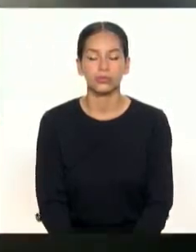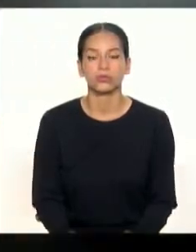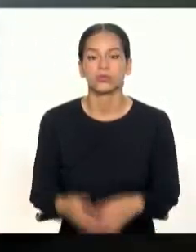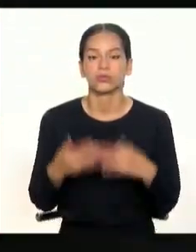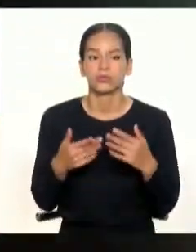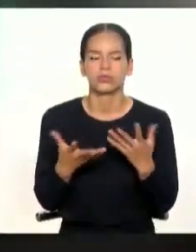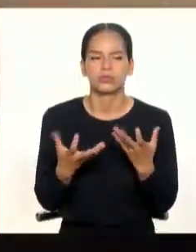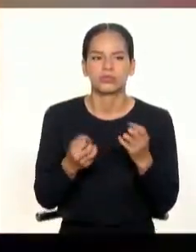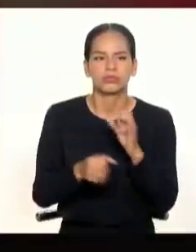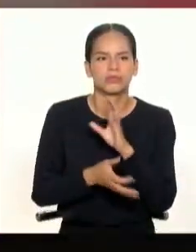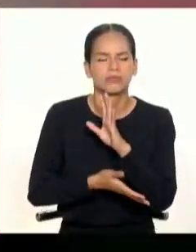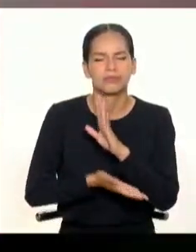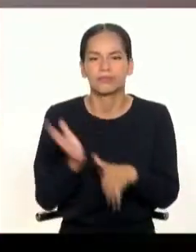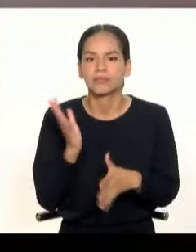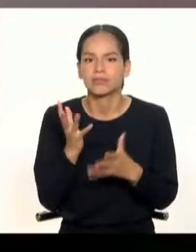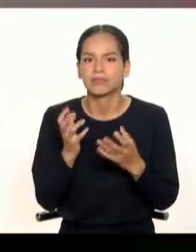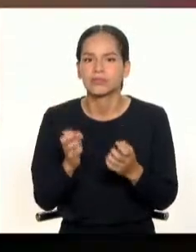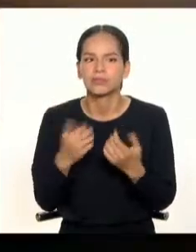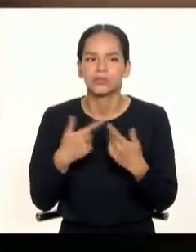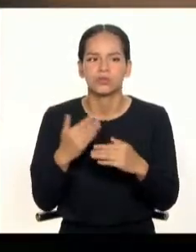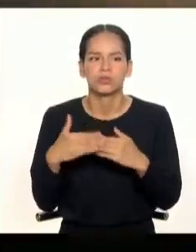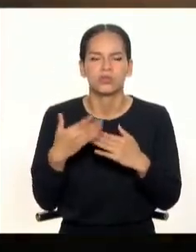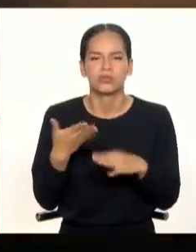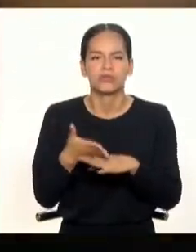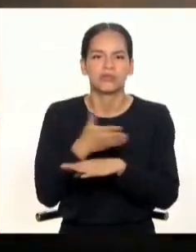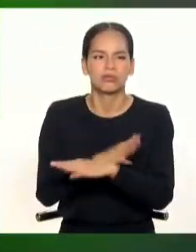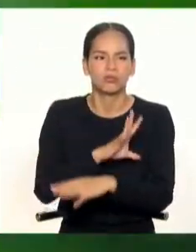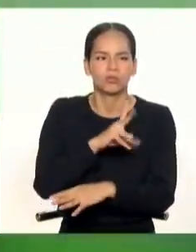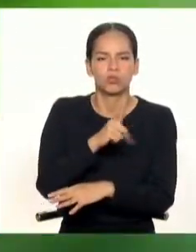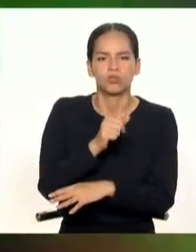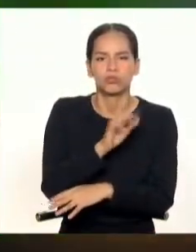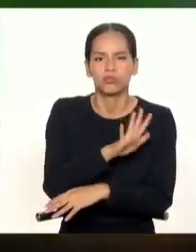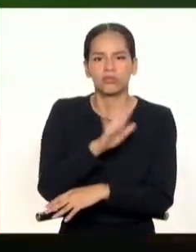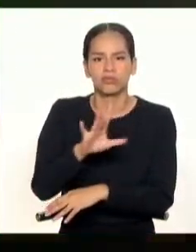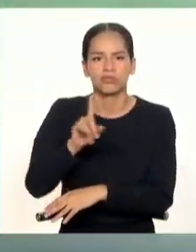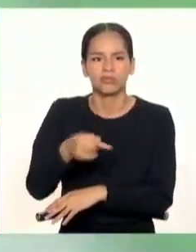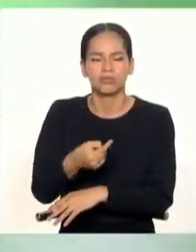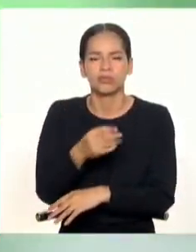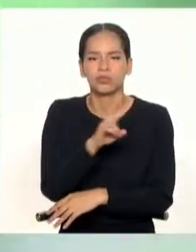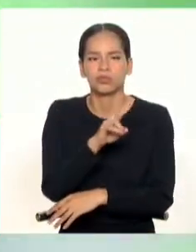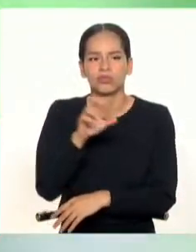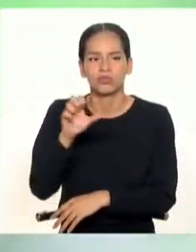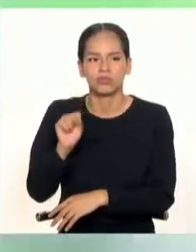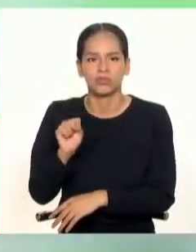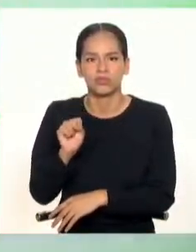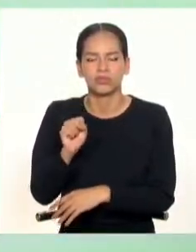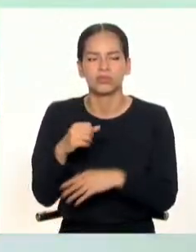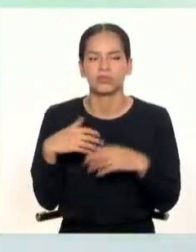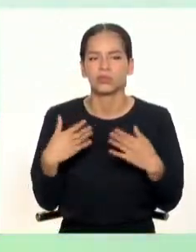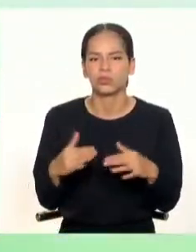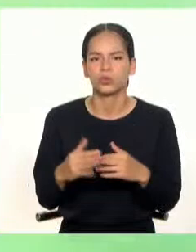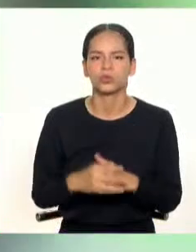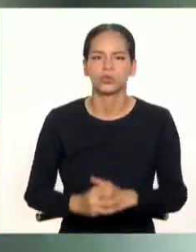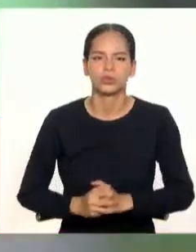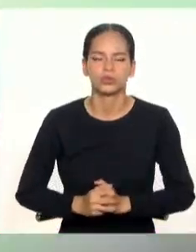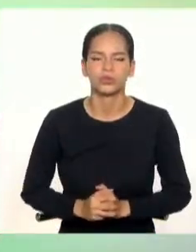Trataban de escapar luego de robar 55 mil soles en Villa El Salvador.